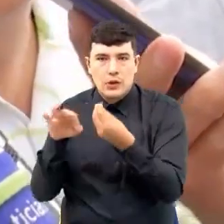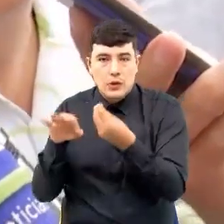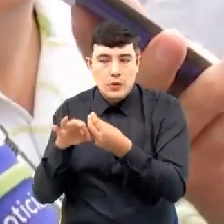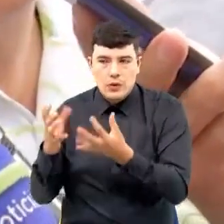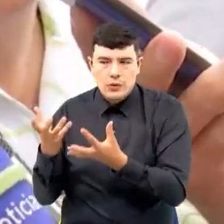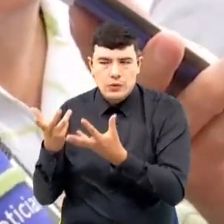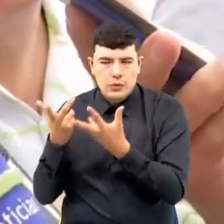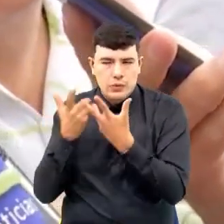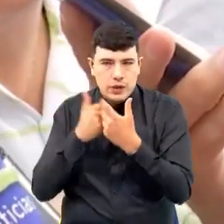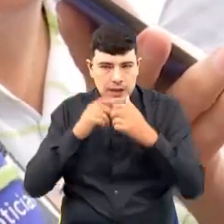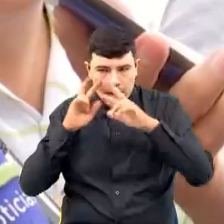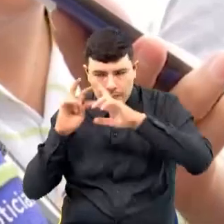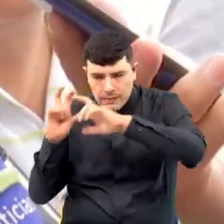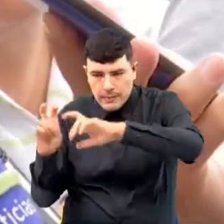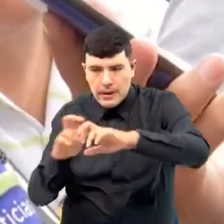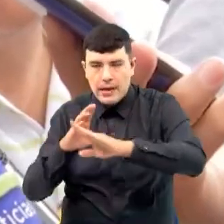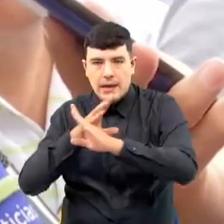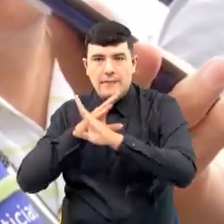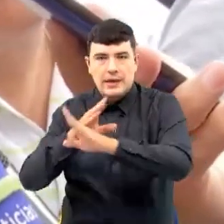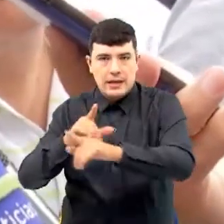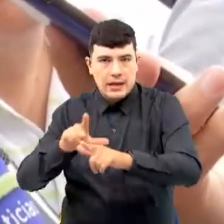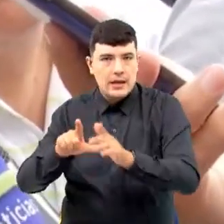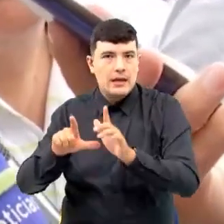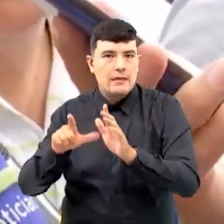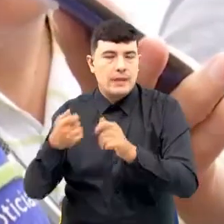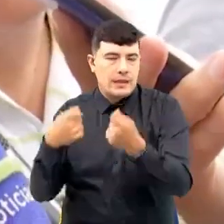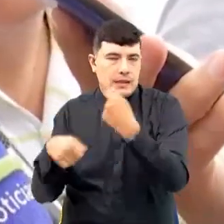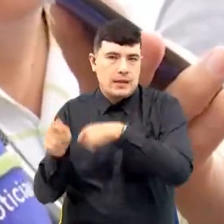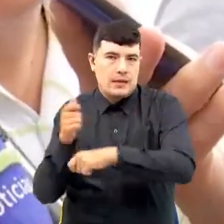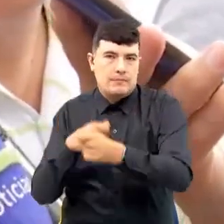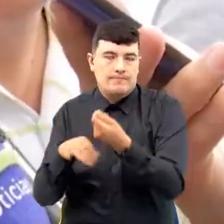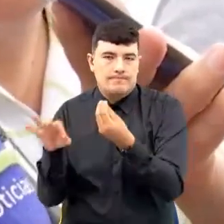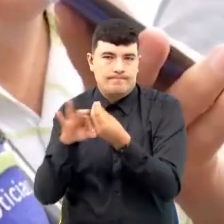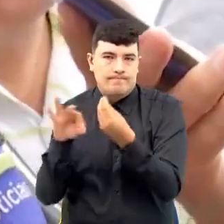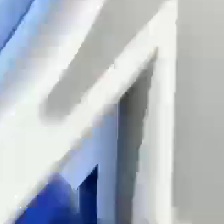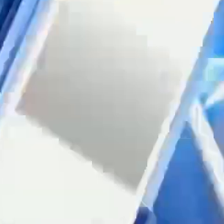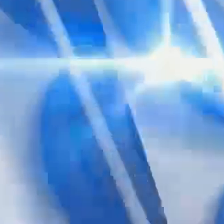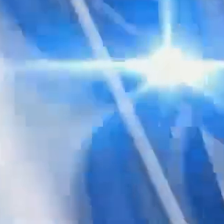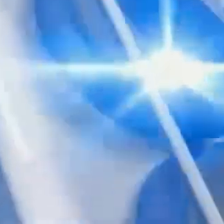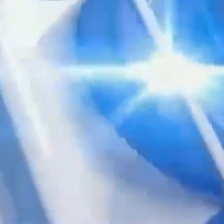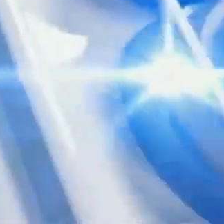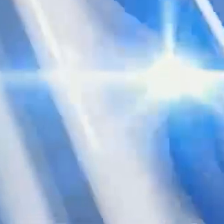seguir luchando de manera frontal contra estos delitos y estos flagelos que tienen todavía el área metropolitana.